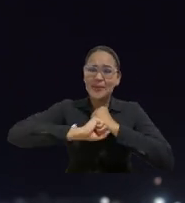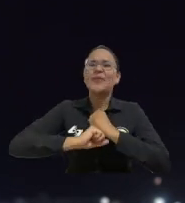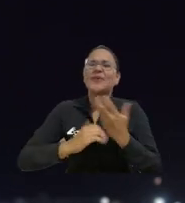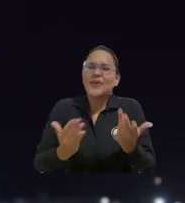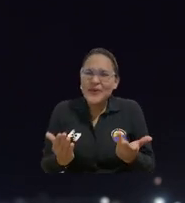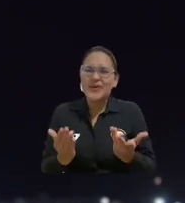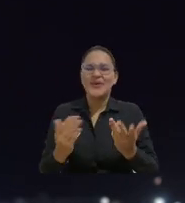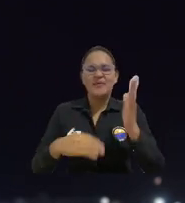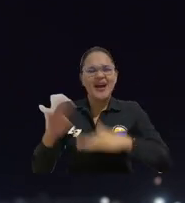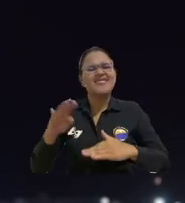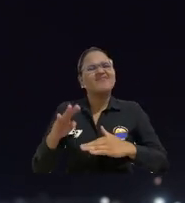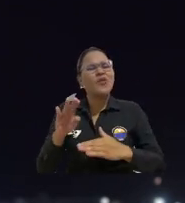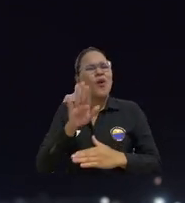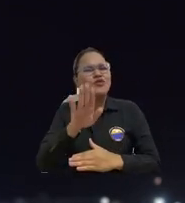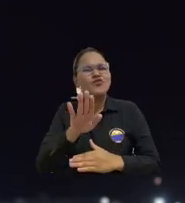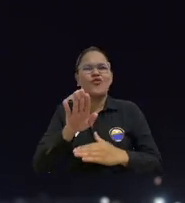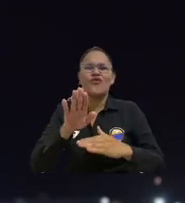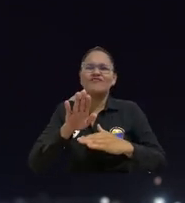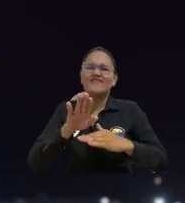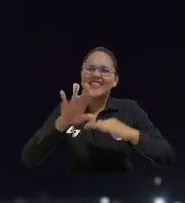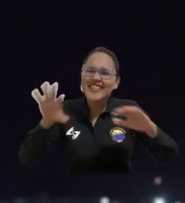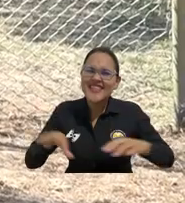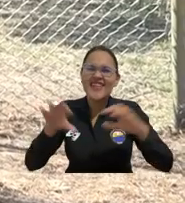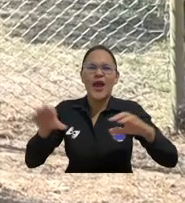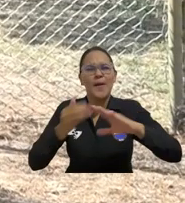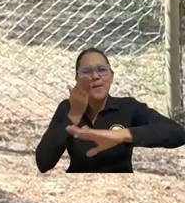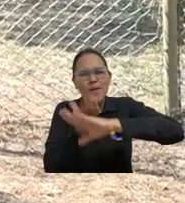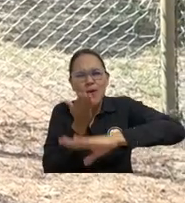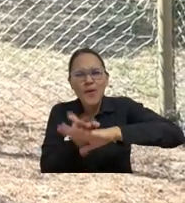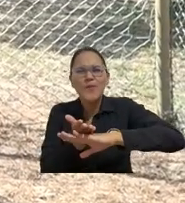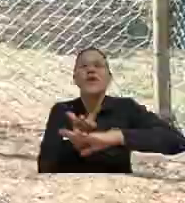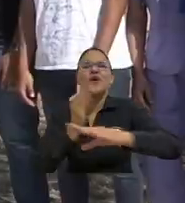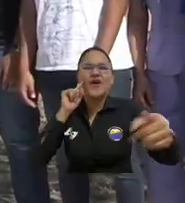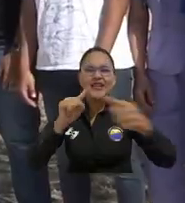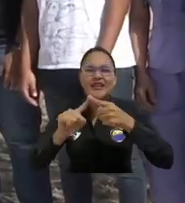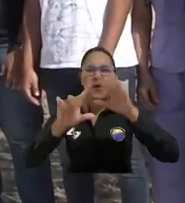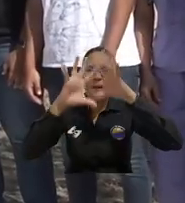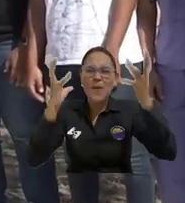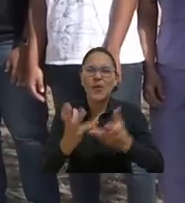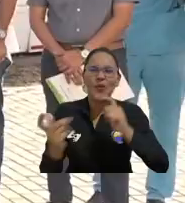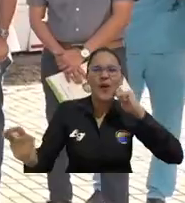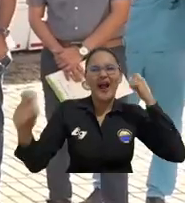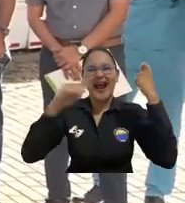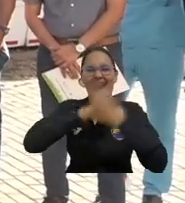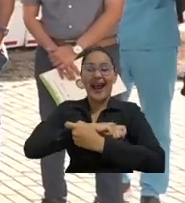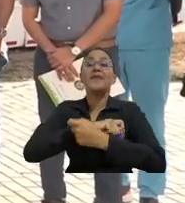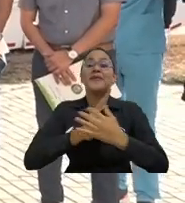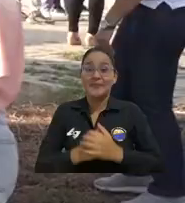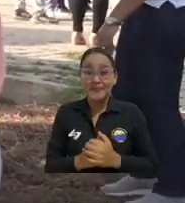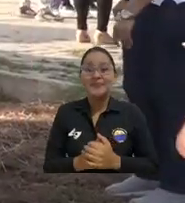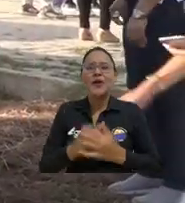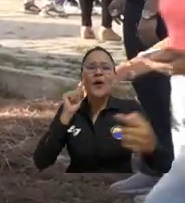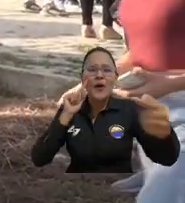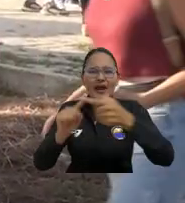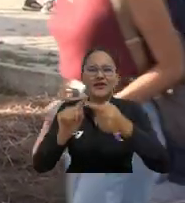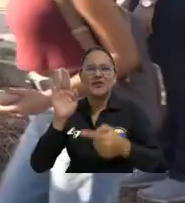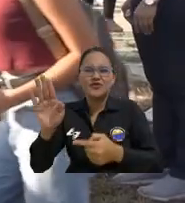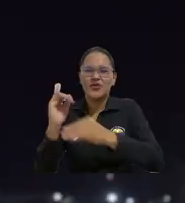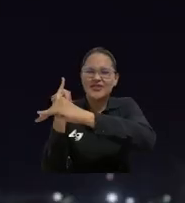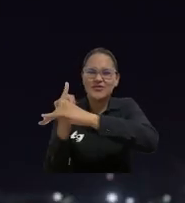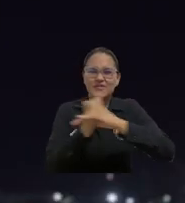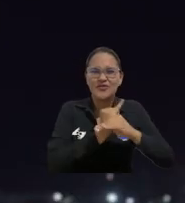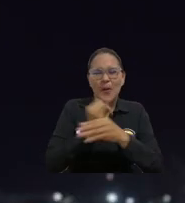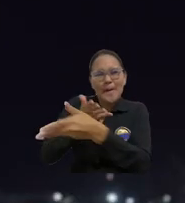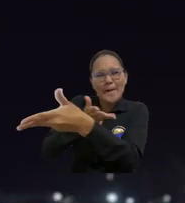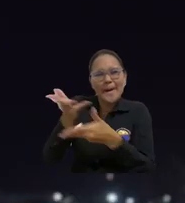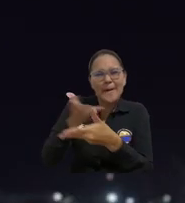en aquellas pequeñas acciones que están cambiando el mundo. Hemos propuesto generar esta articulación interinstitucional que construya